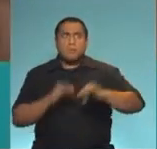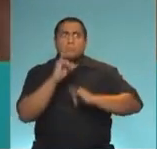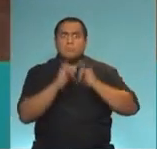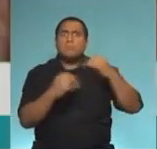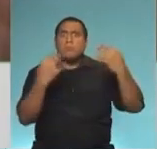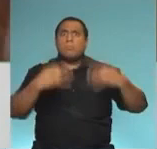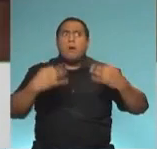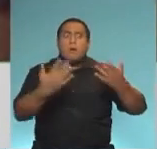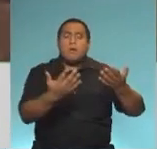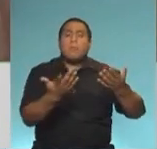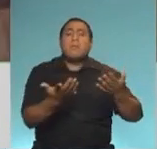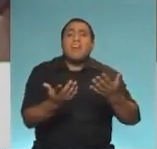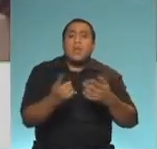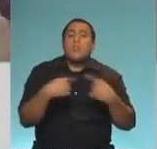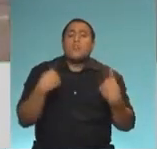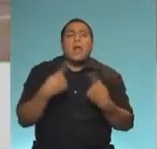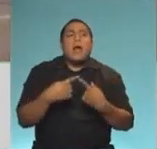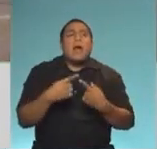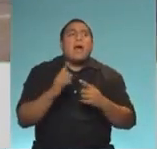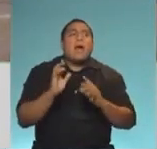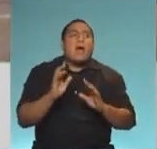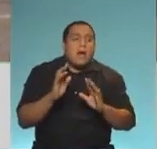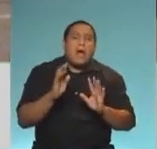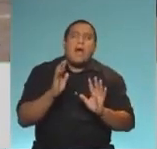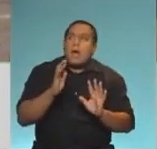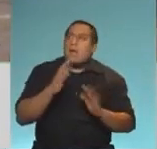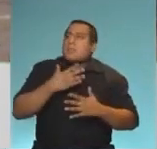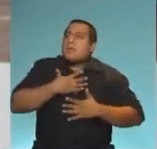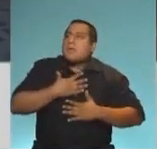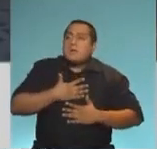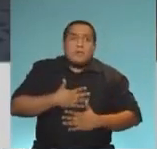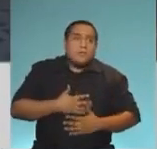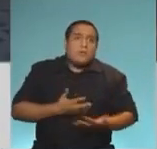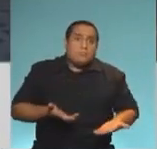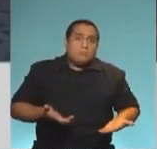da, porque eso hace que tengamos un poquito más de certezas también, ¿no?